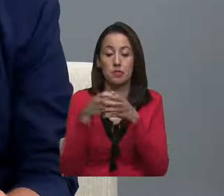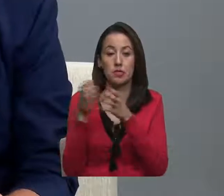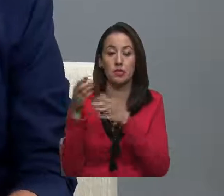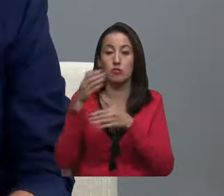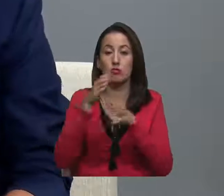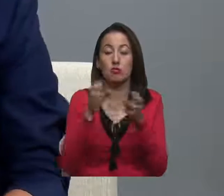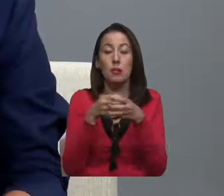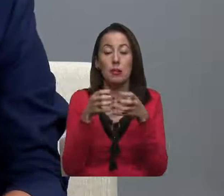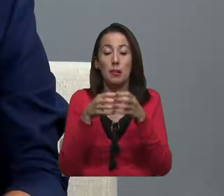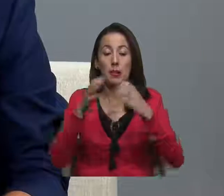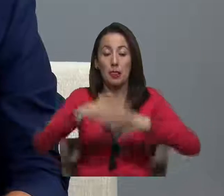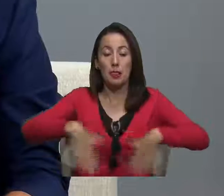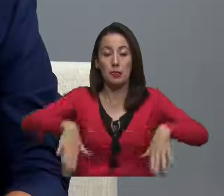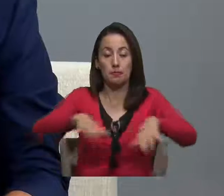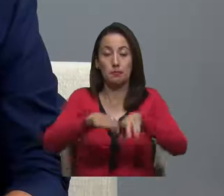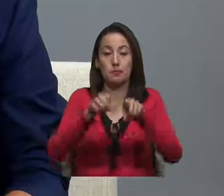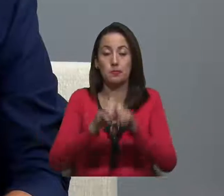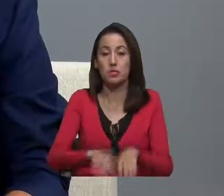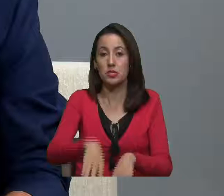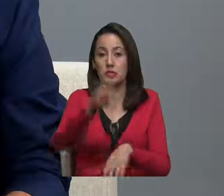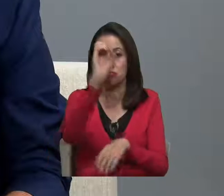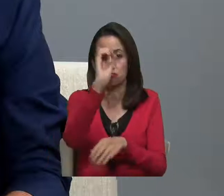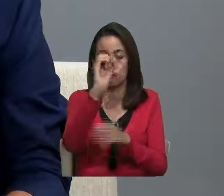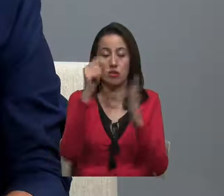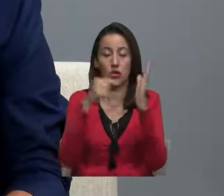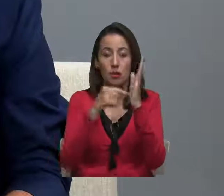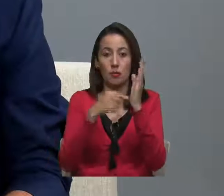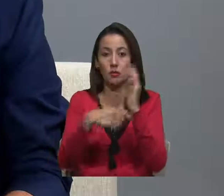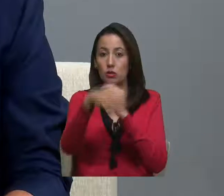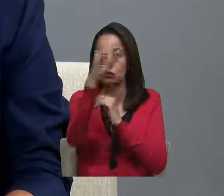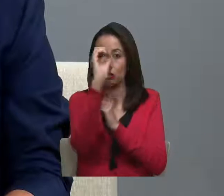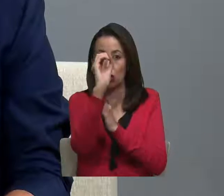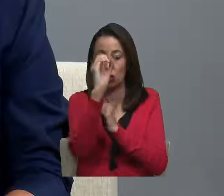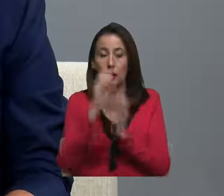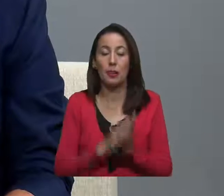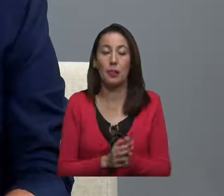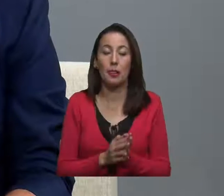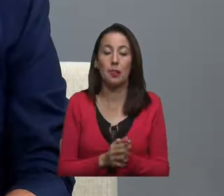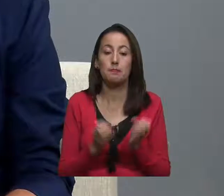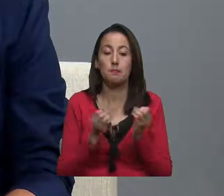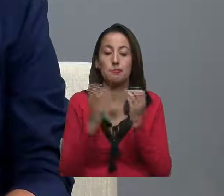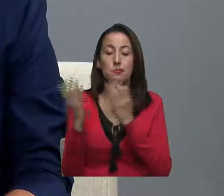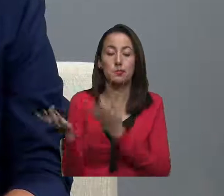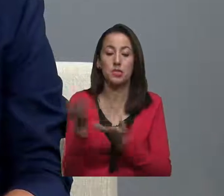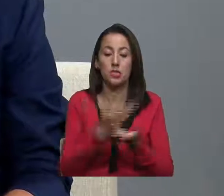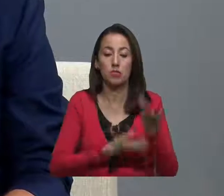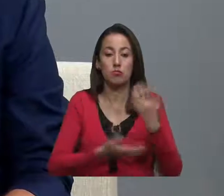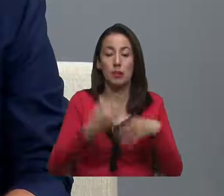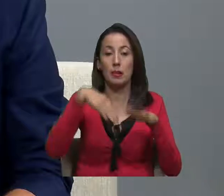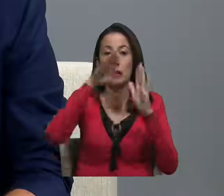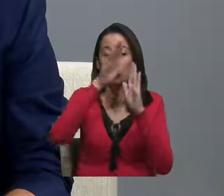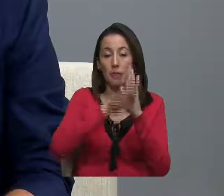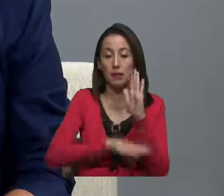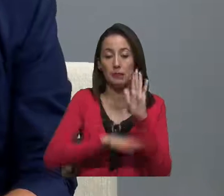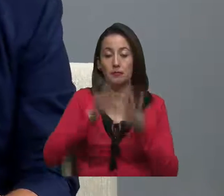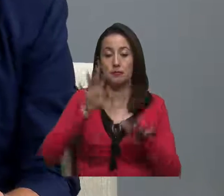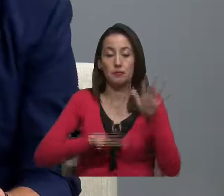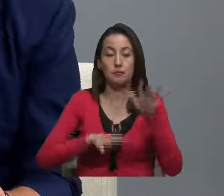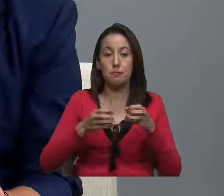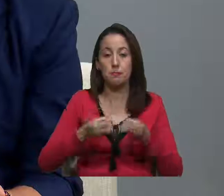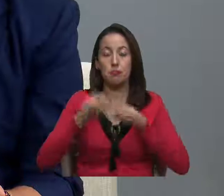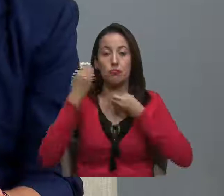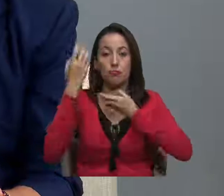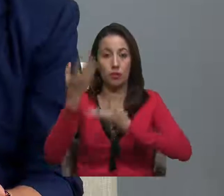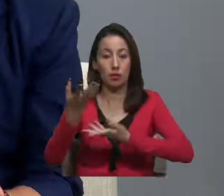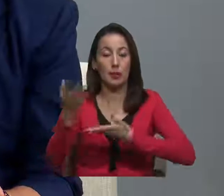interno cero arancel para esos insumos si y definitivamente vamos a bajar el costo de producción para la